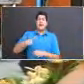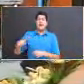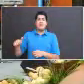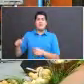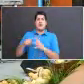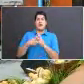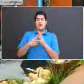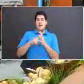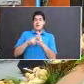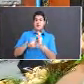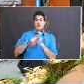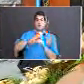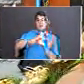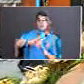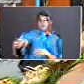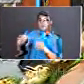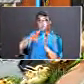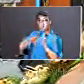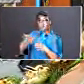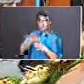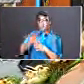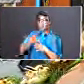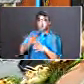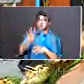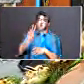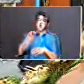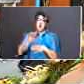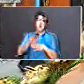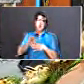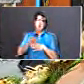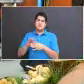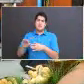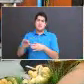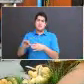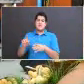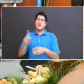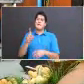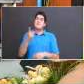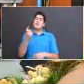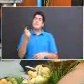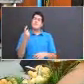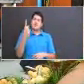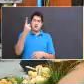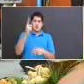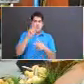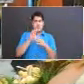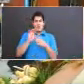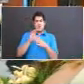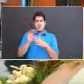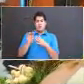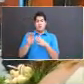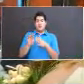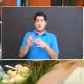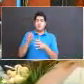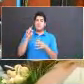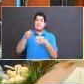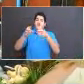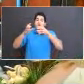a desalojar lo que ya no servía. Pero falta una cosa muy importante. Y es el cuerpo.